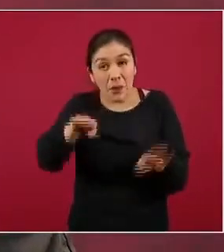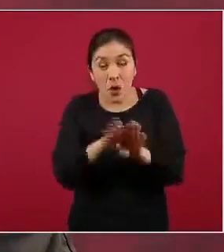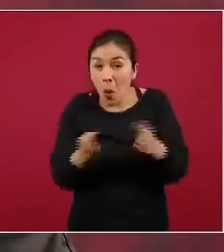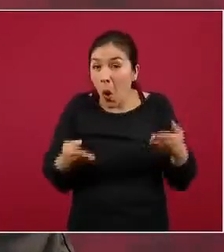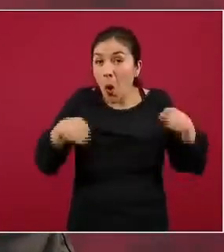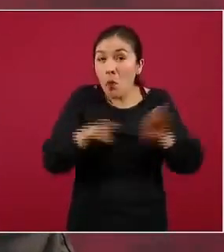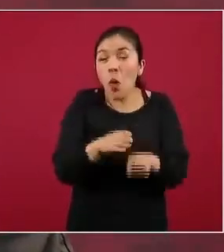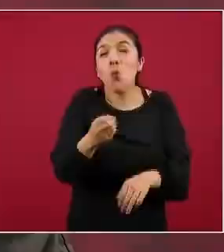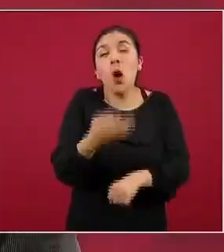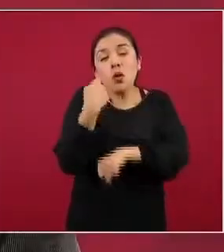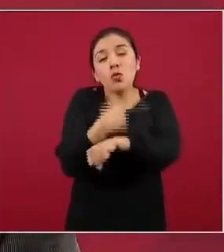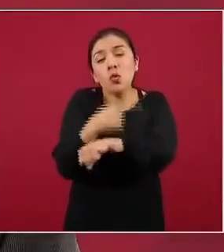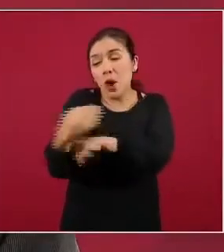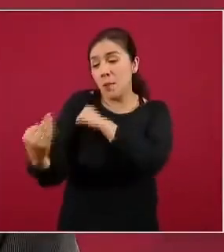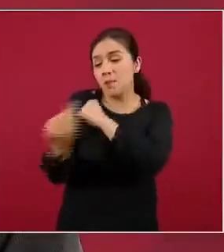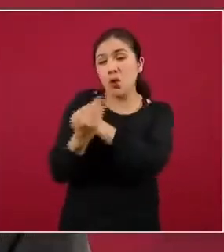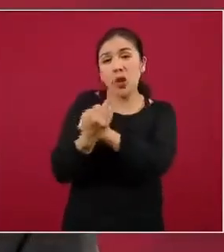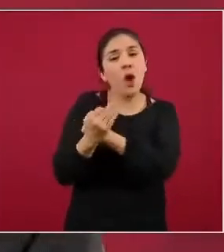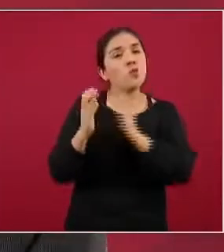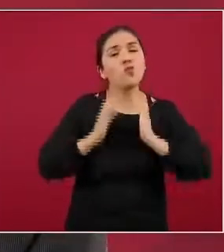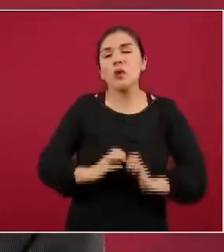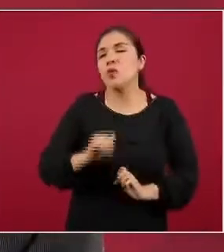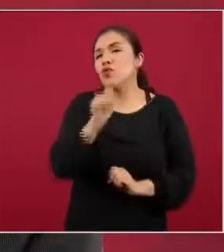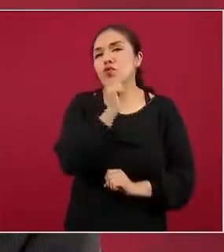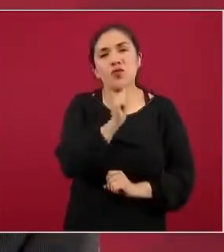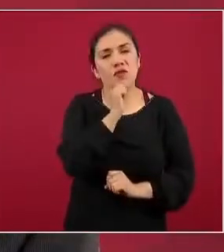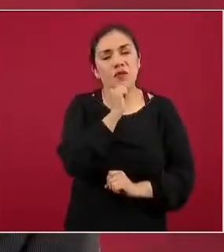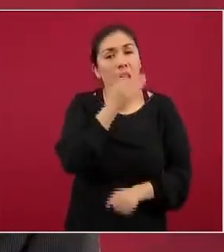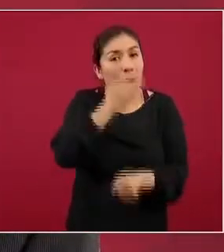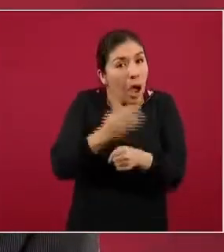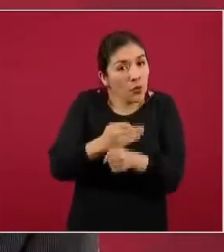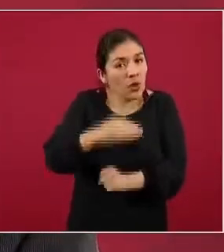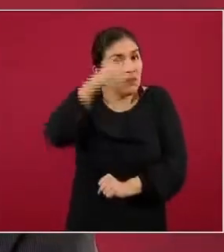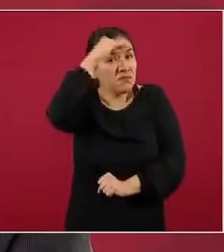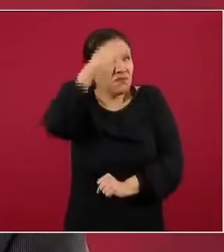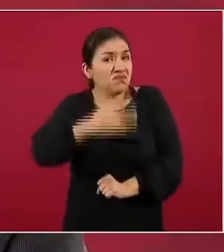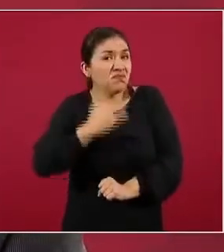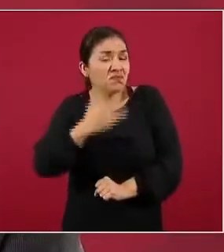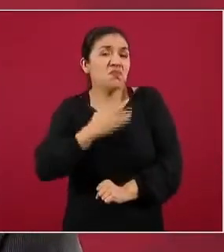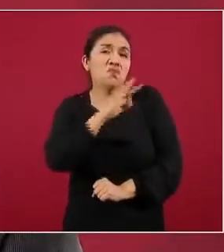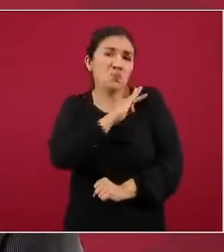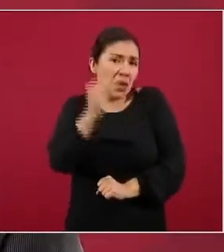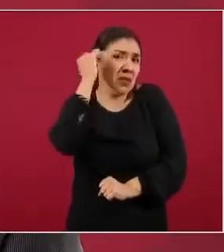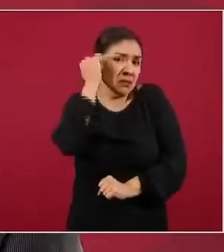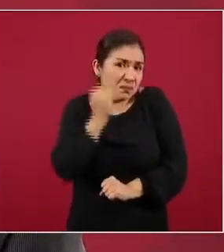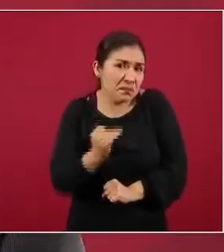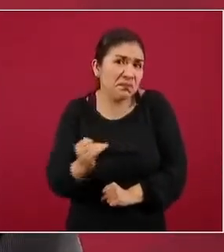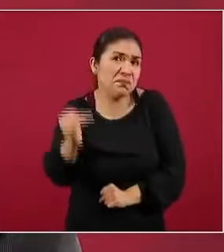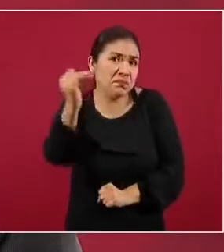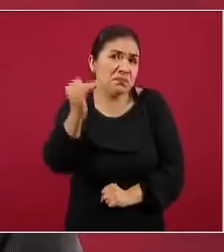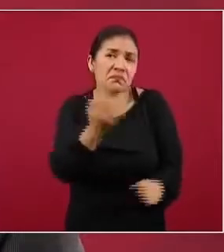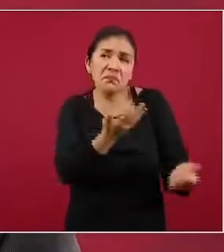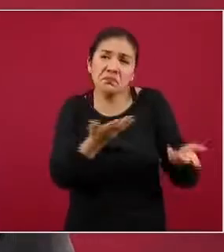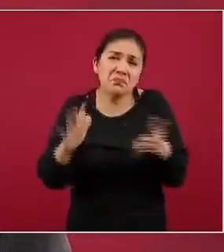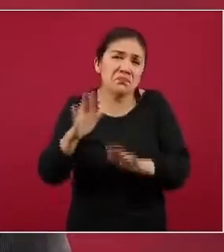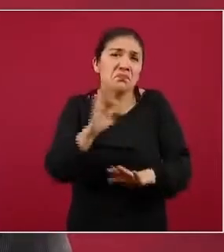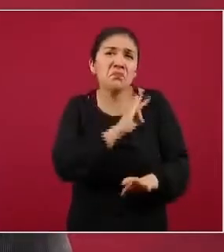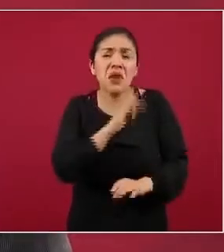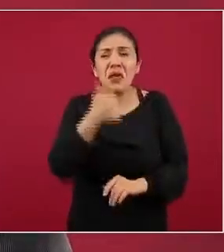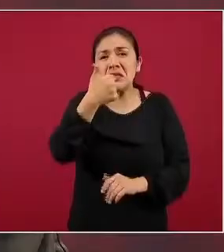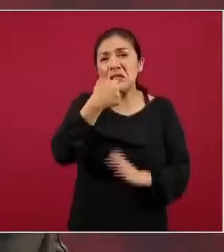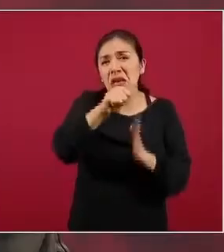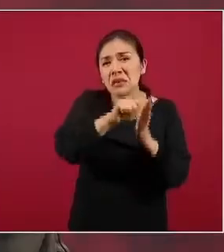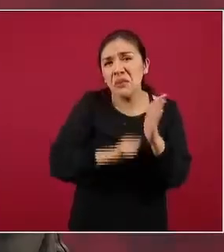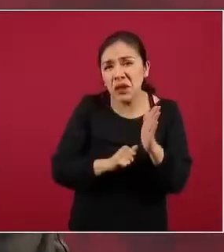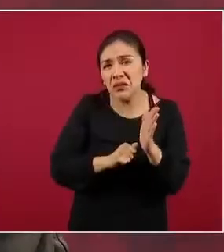la duración de la inmunidad. Hasta el momento se asume que puede ser duradera, al menos de 6